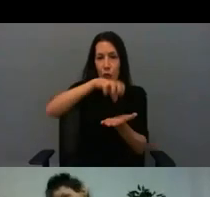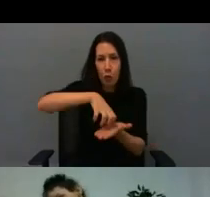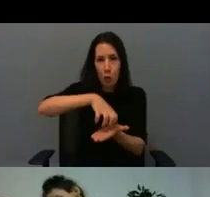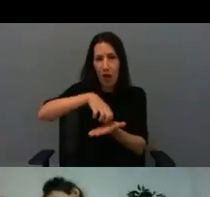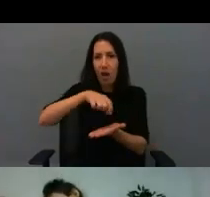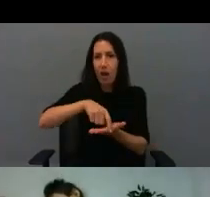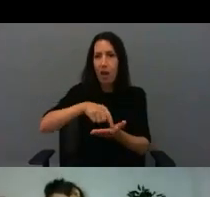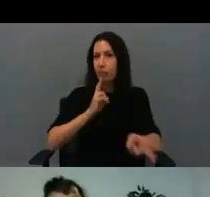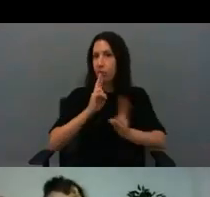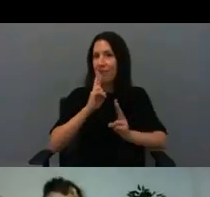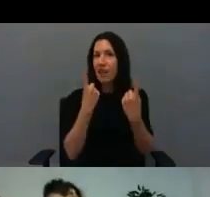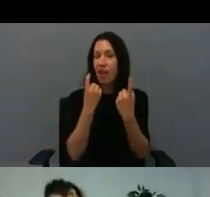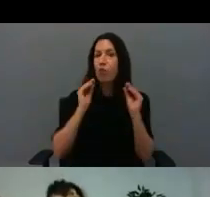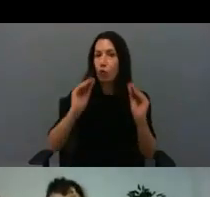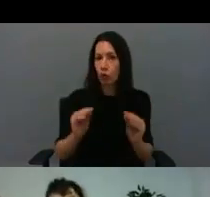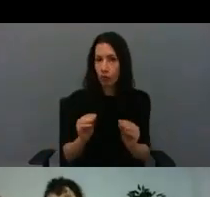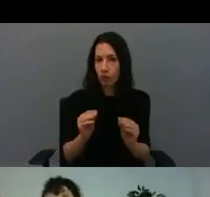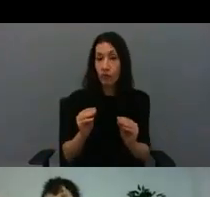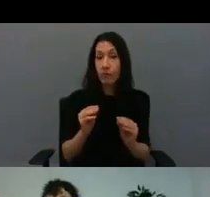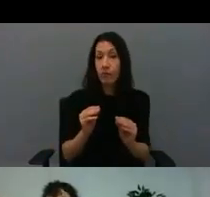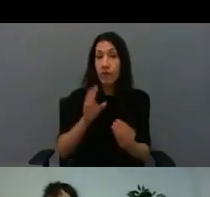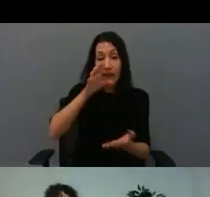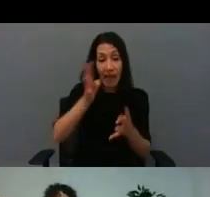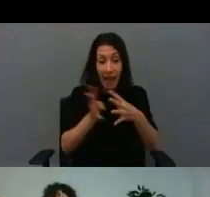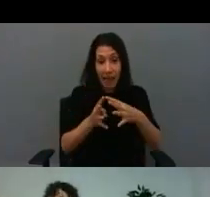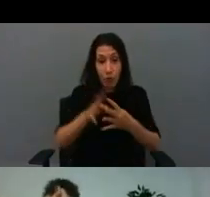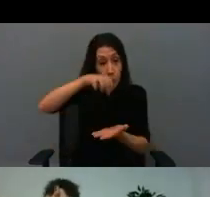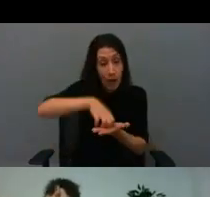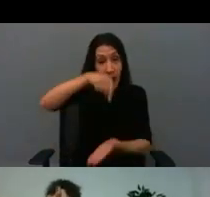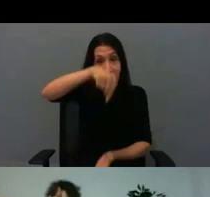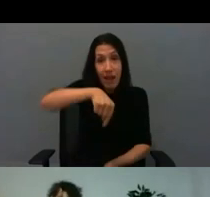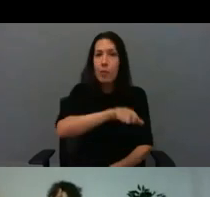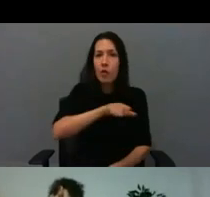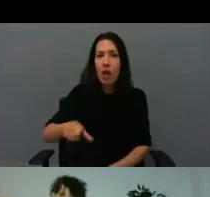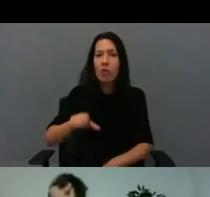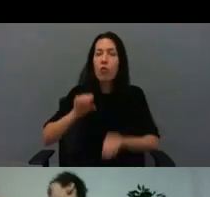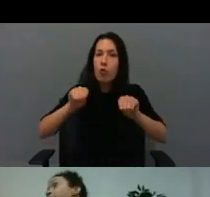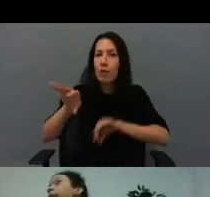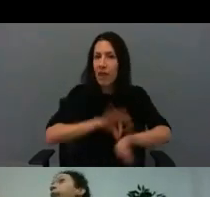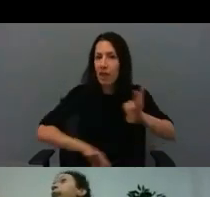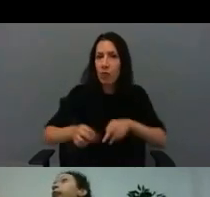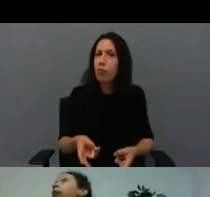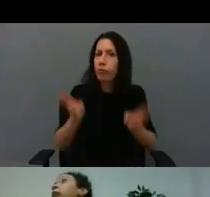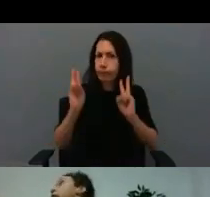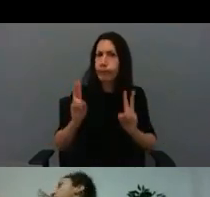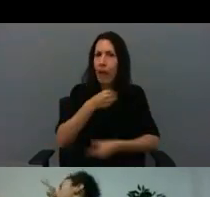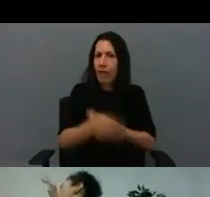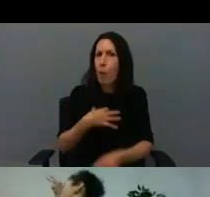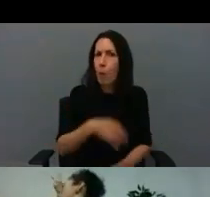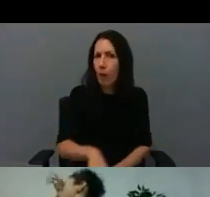todo esto, donde las personas tomen sus decisiones y, obviamente,